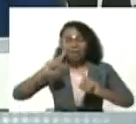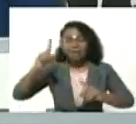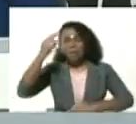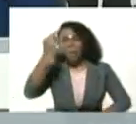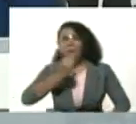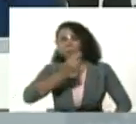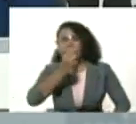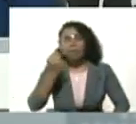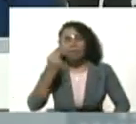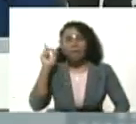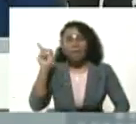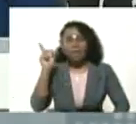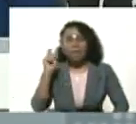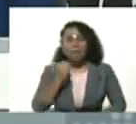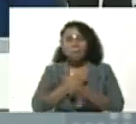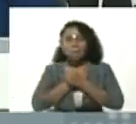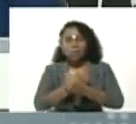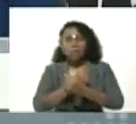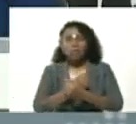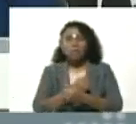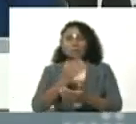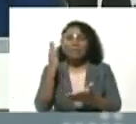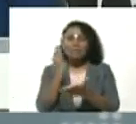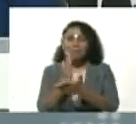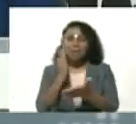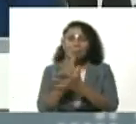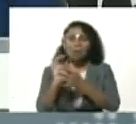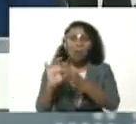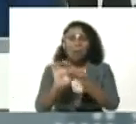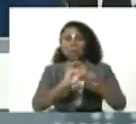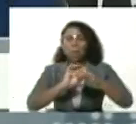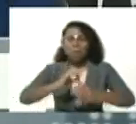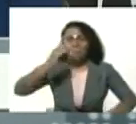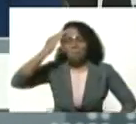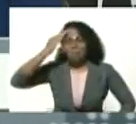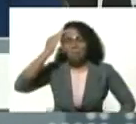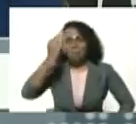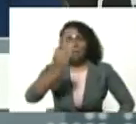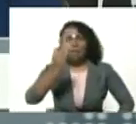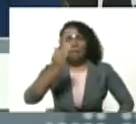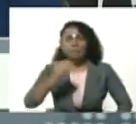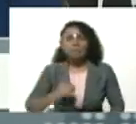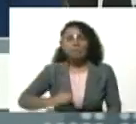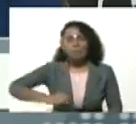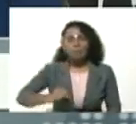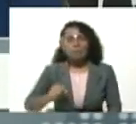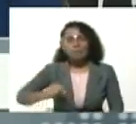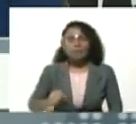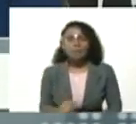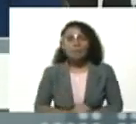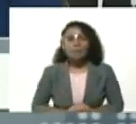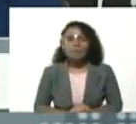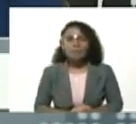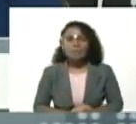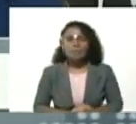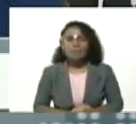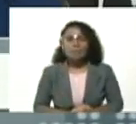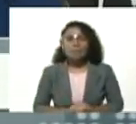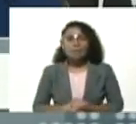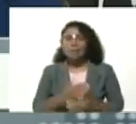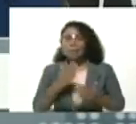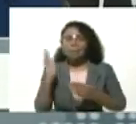compromiso y con ese amor. Siempre en unión cívico, militar, policial. Nos